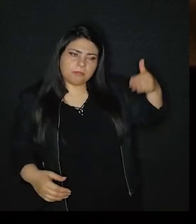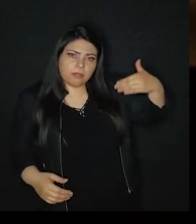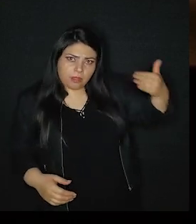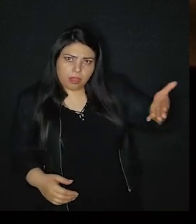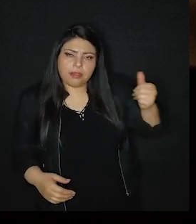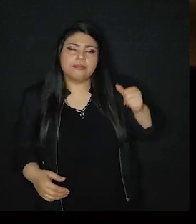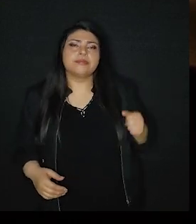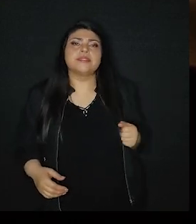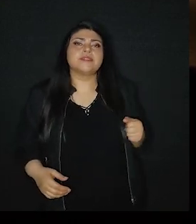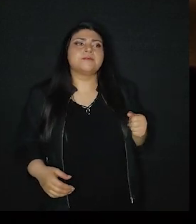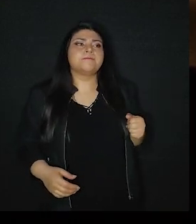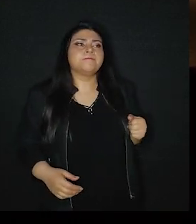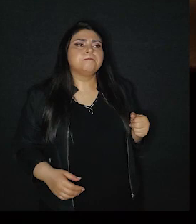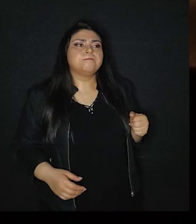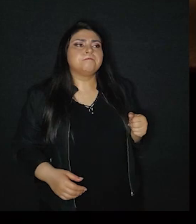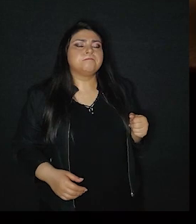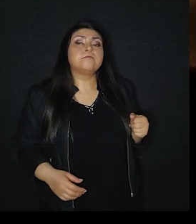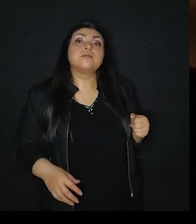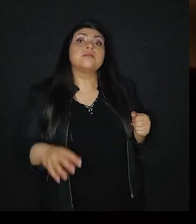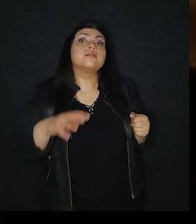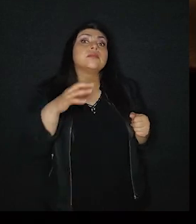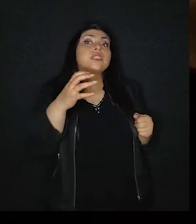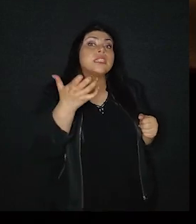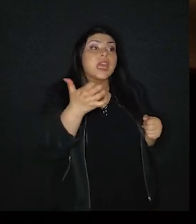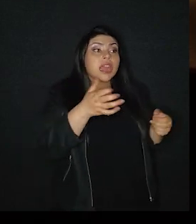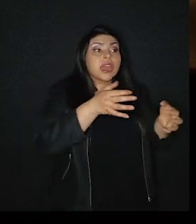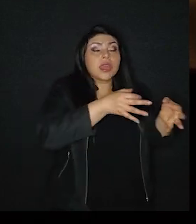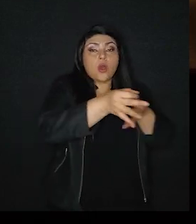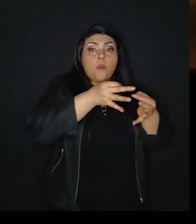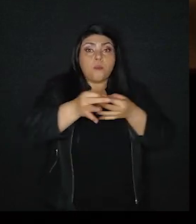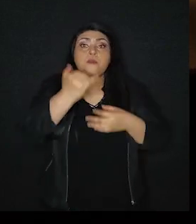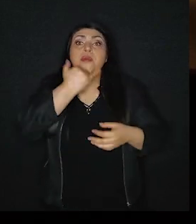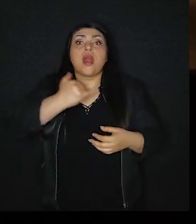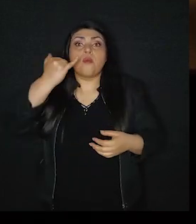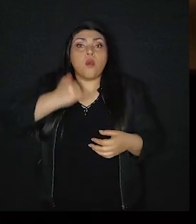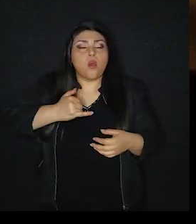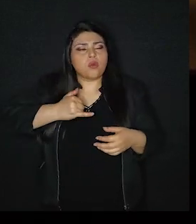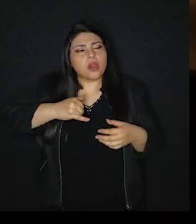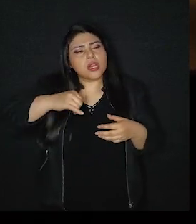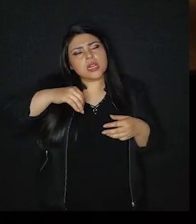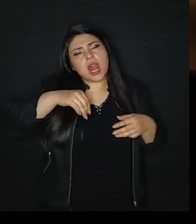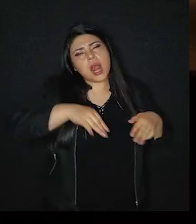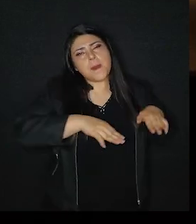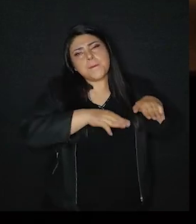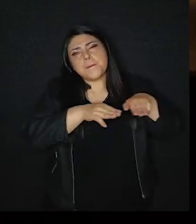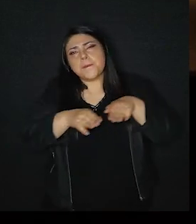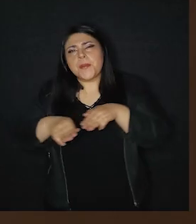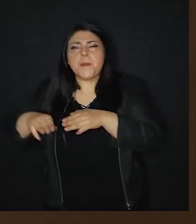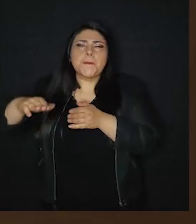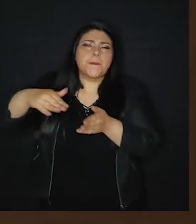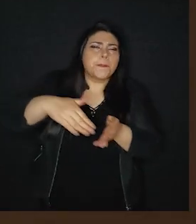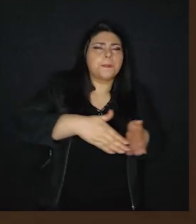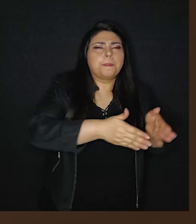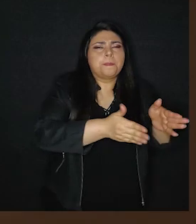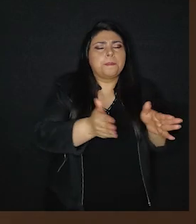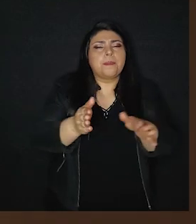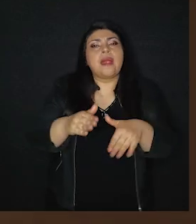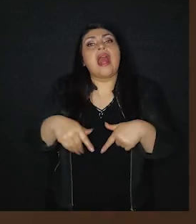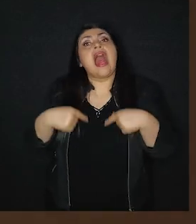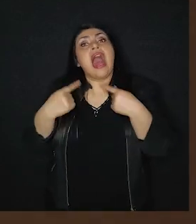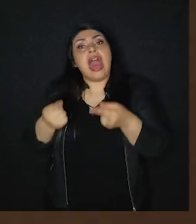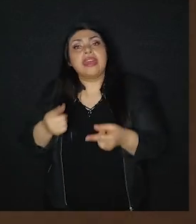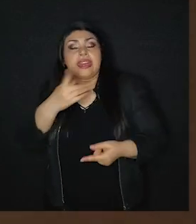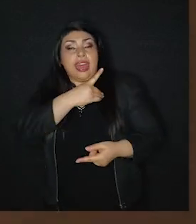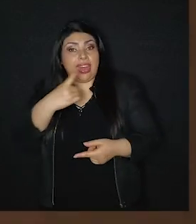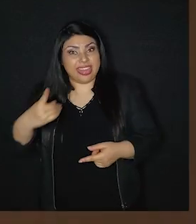estaban peleando por sus batallas y cómo se movían del lugar en lugar y así permaneció hasta que David en